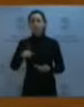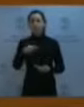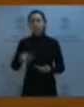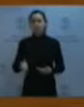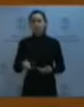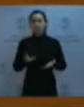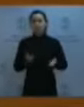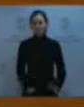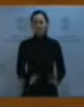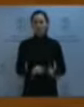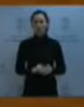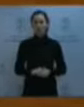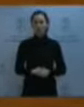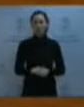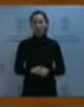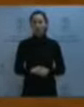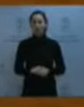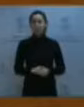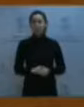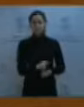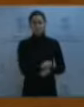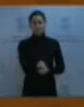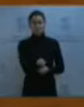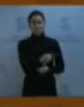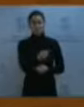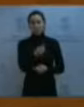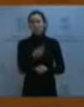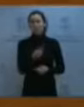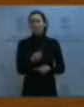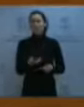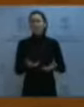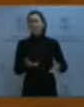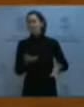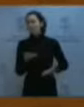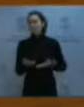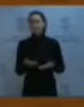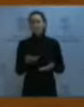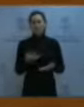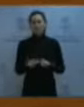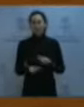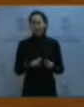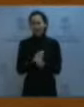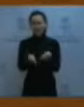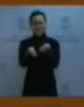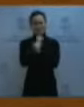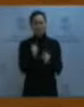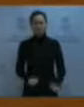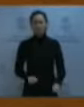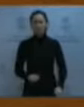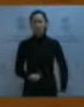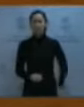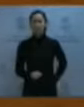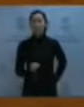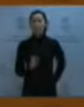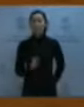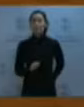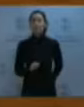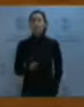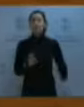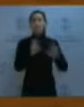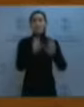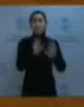hijo, y a ustedes les pareció que eso era irrealizable. Sin embargo, hay